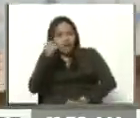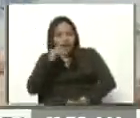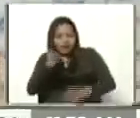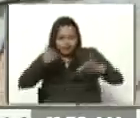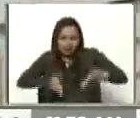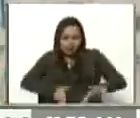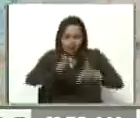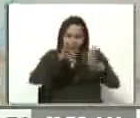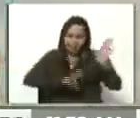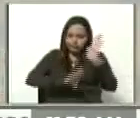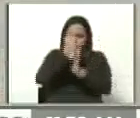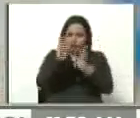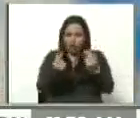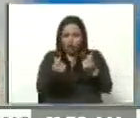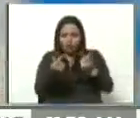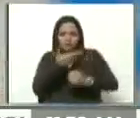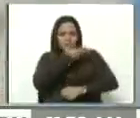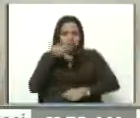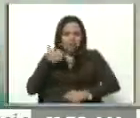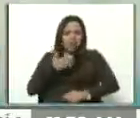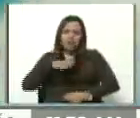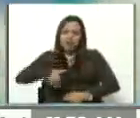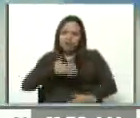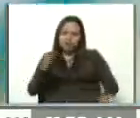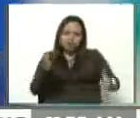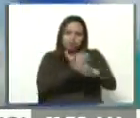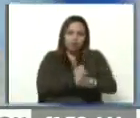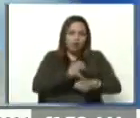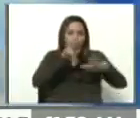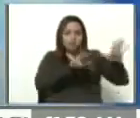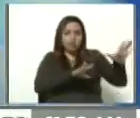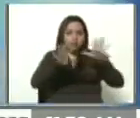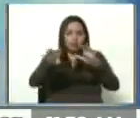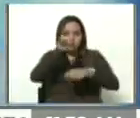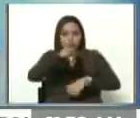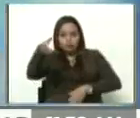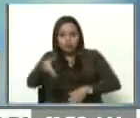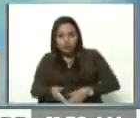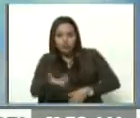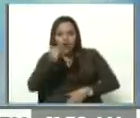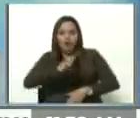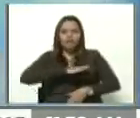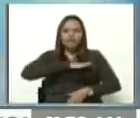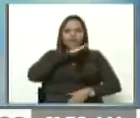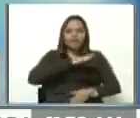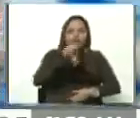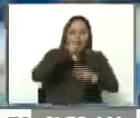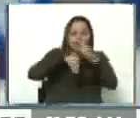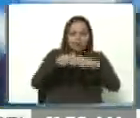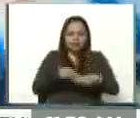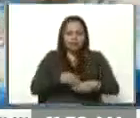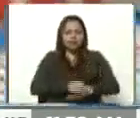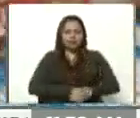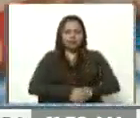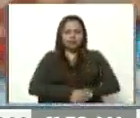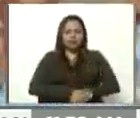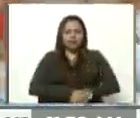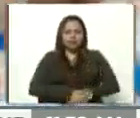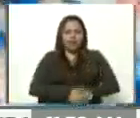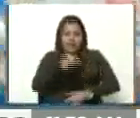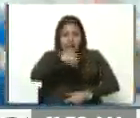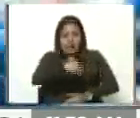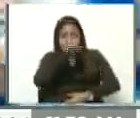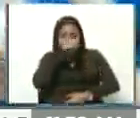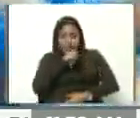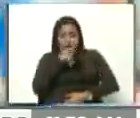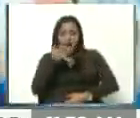del crecimiento económico, logrando alcanzar un 89% de abastecimiento en alimentos. Y ya para este año,